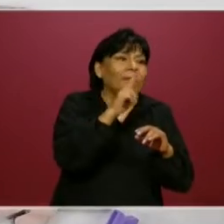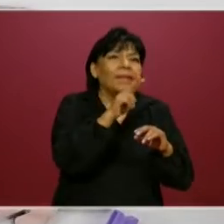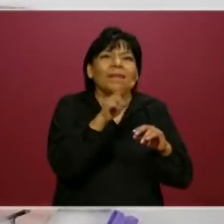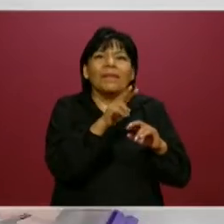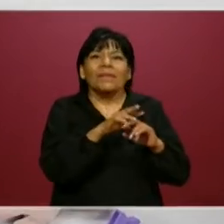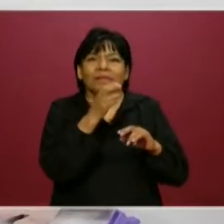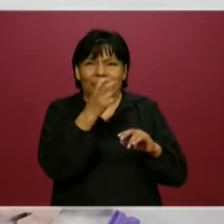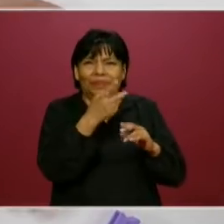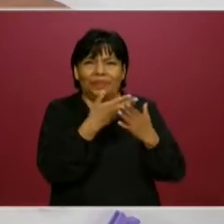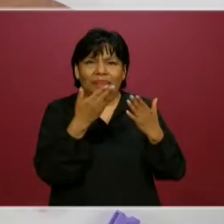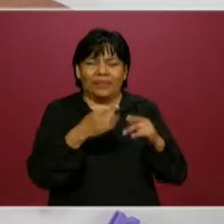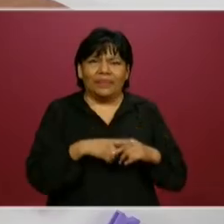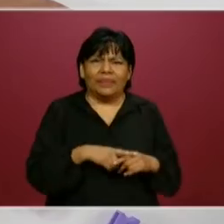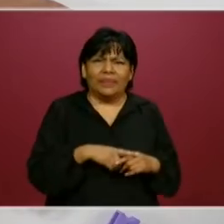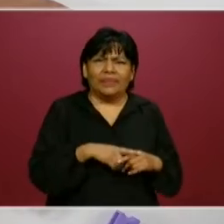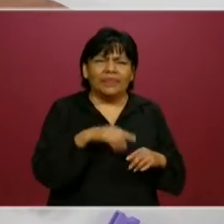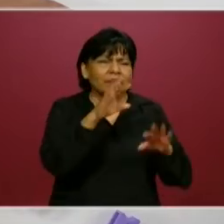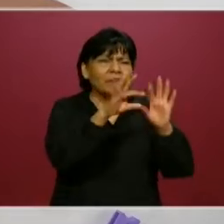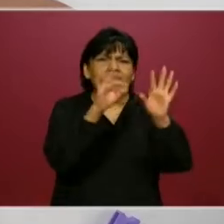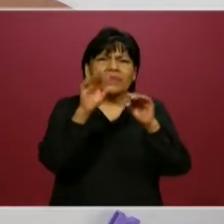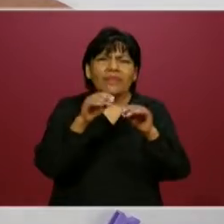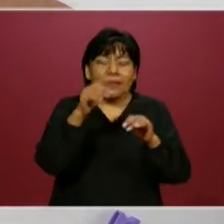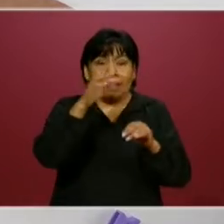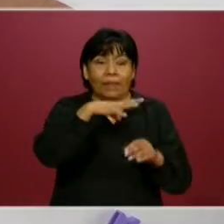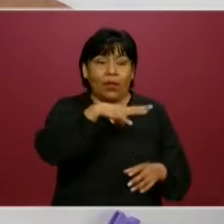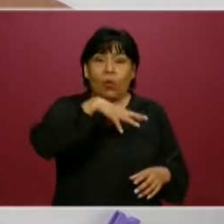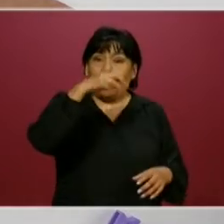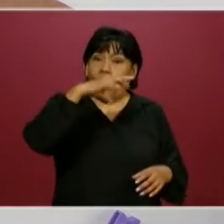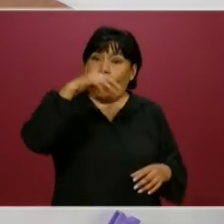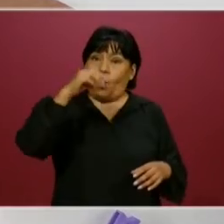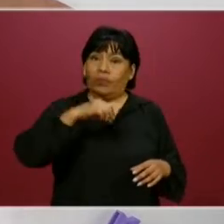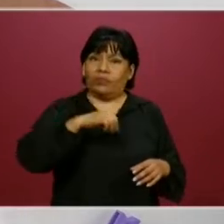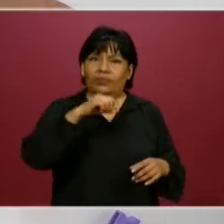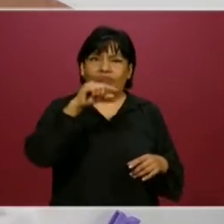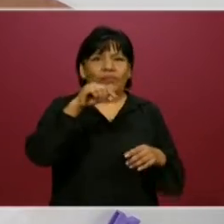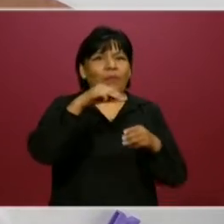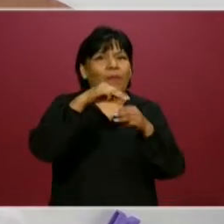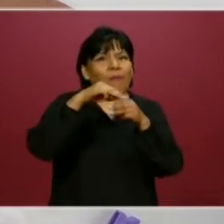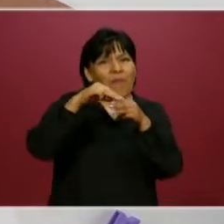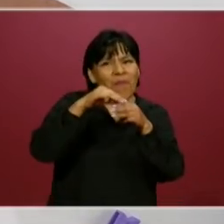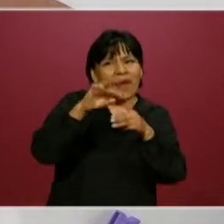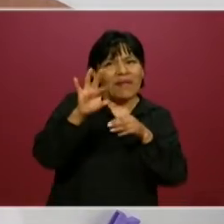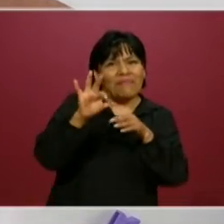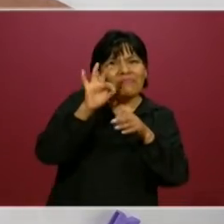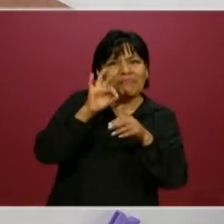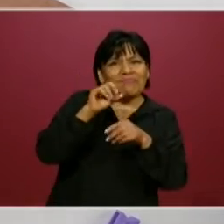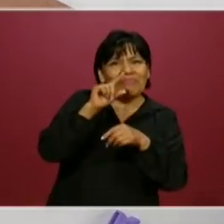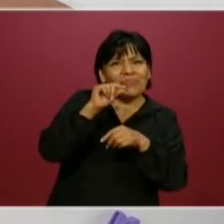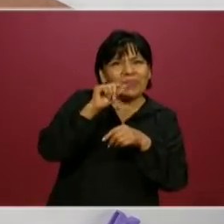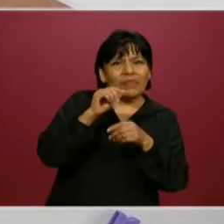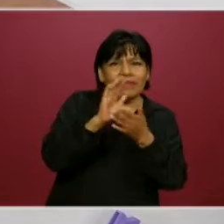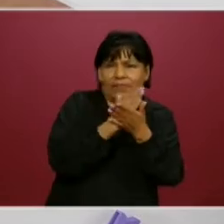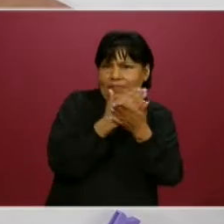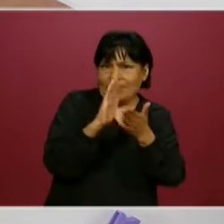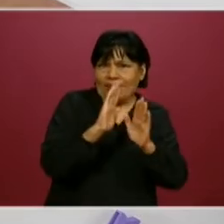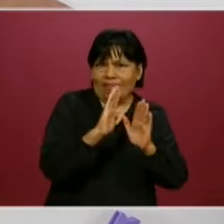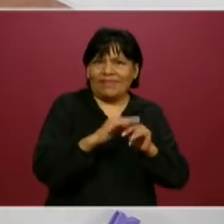en este caso vamos a seleccionar para el pulpo las pinzas moradas vamos a separarlas